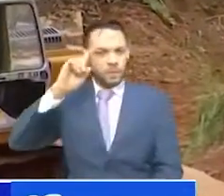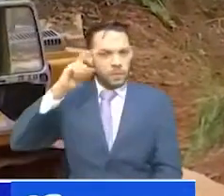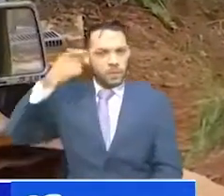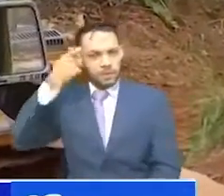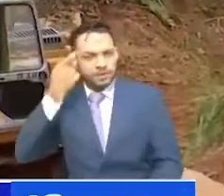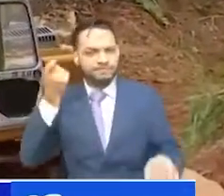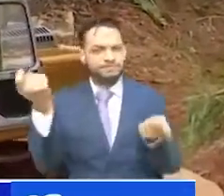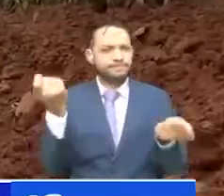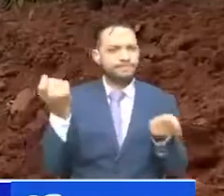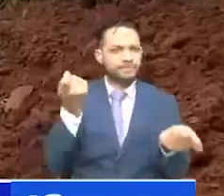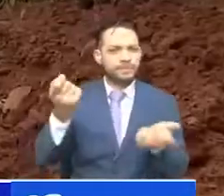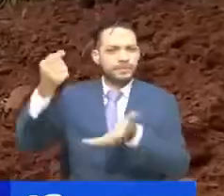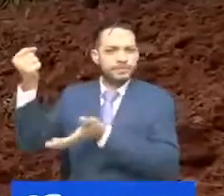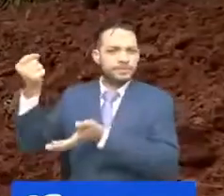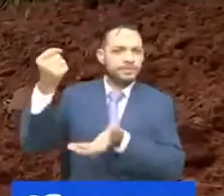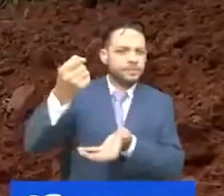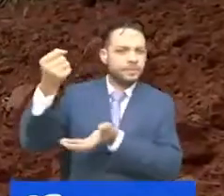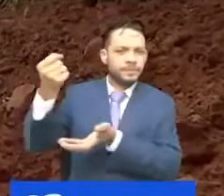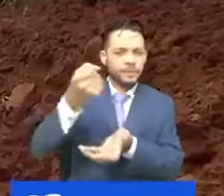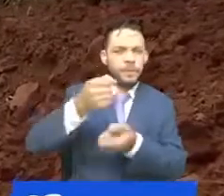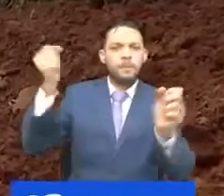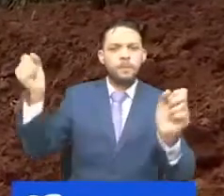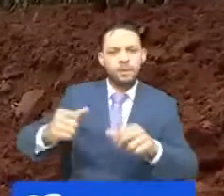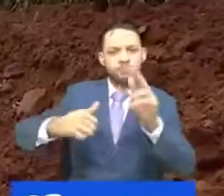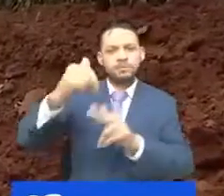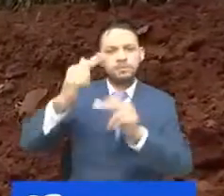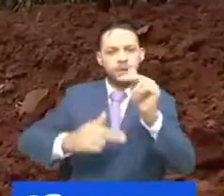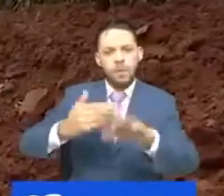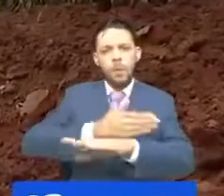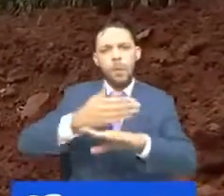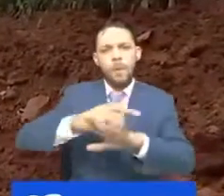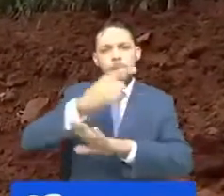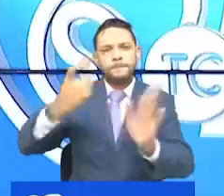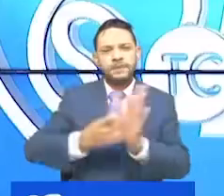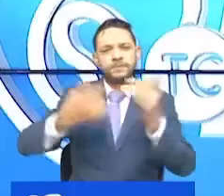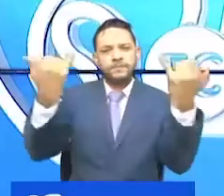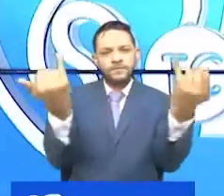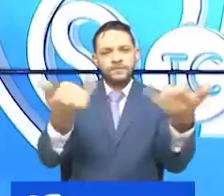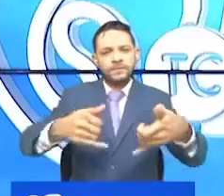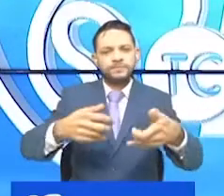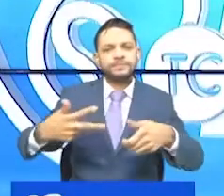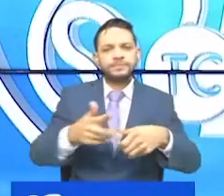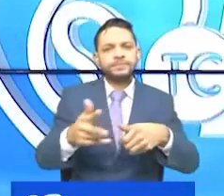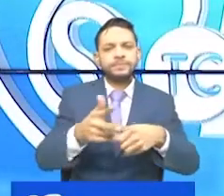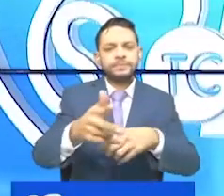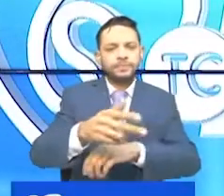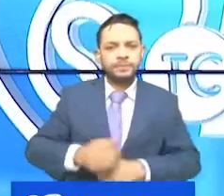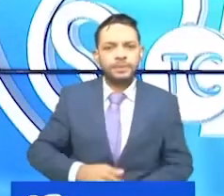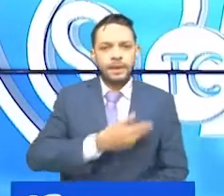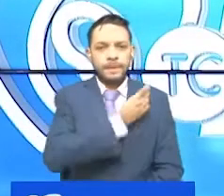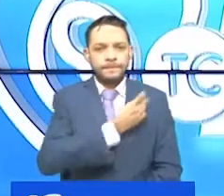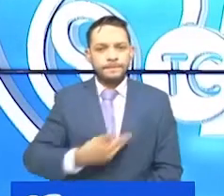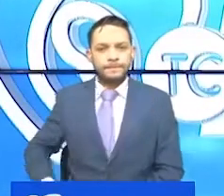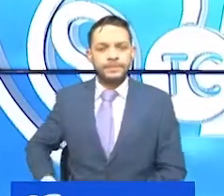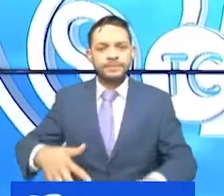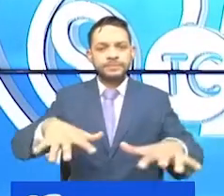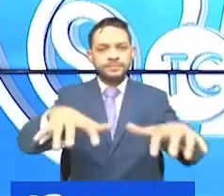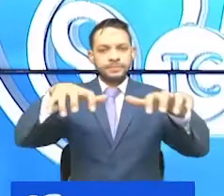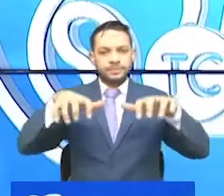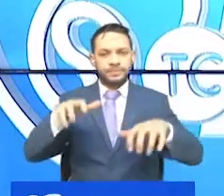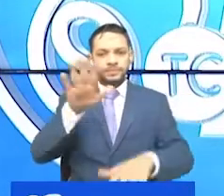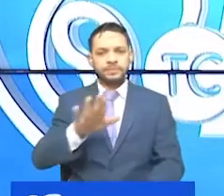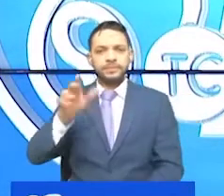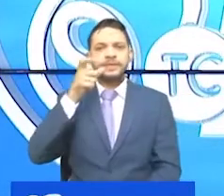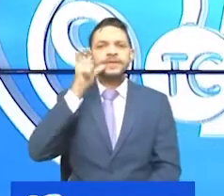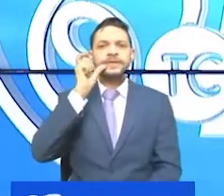que estos recursos lleguen pronto para así finalizar esta importante intervención vial. Cambiamos de tema. El presidente de la Asamblea de Caldas le hizo un llamado